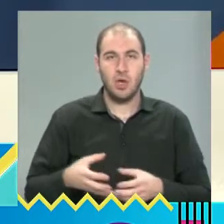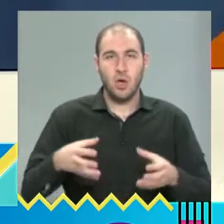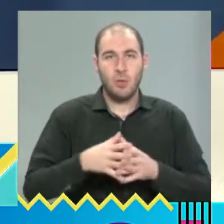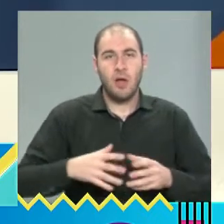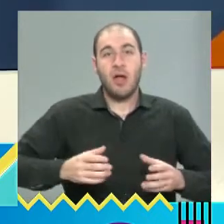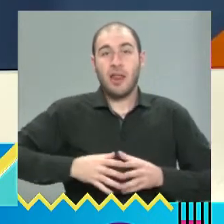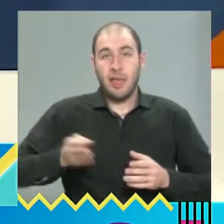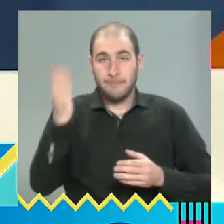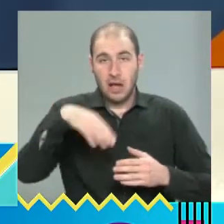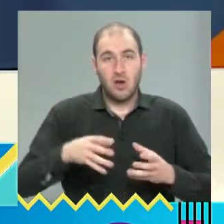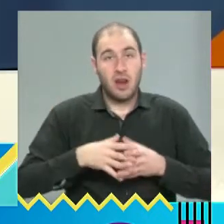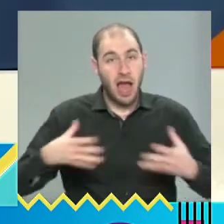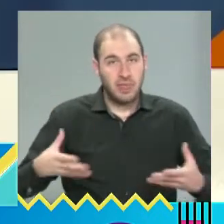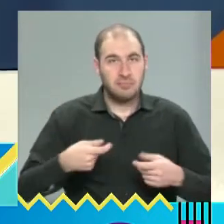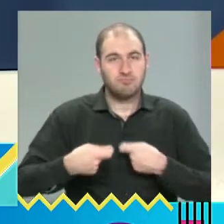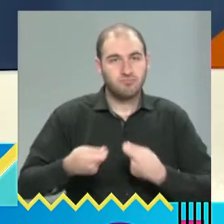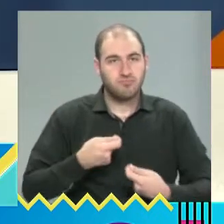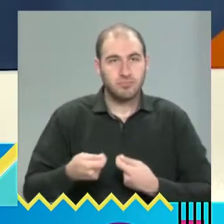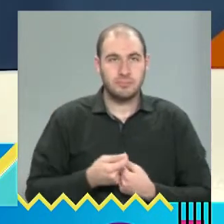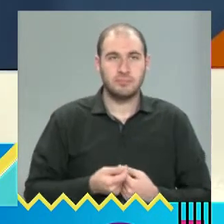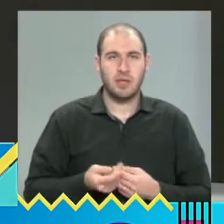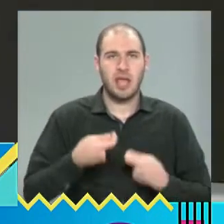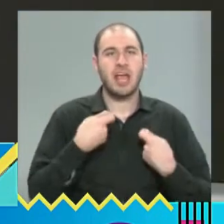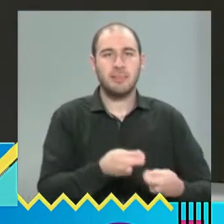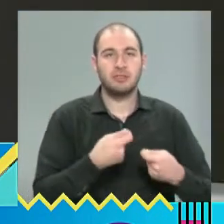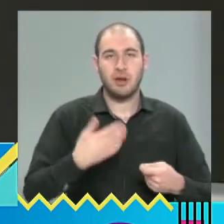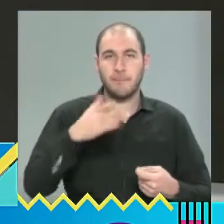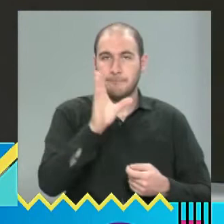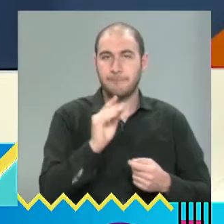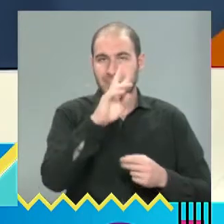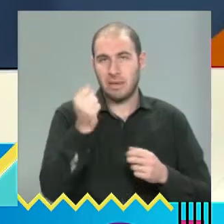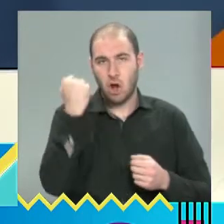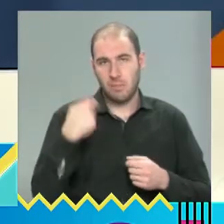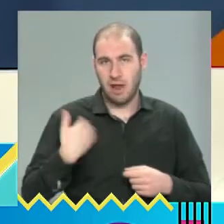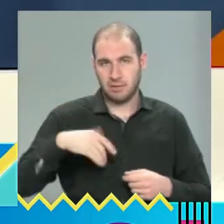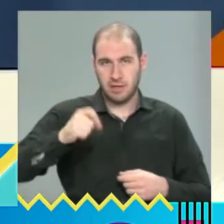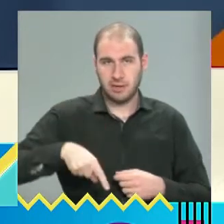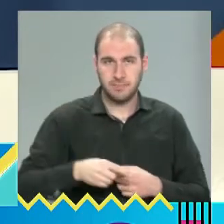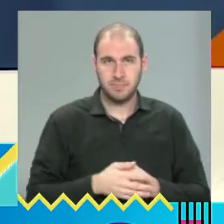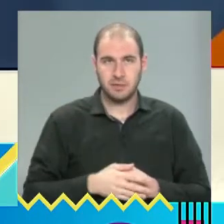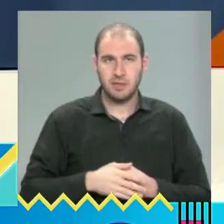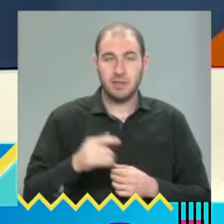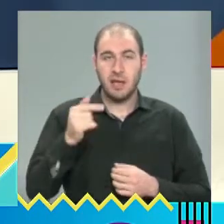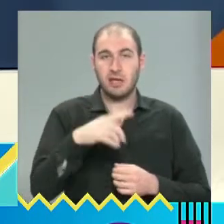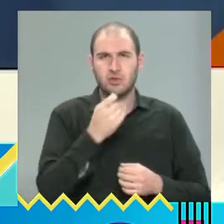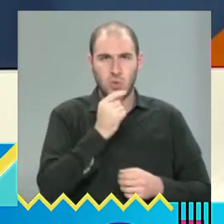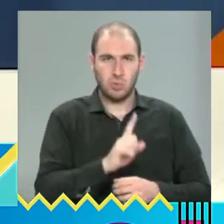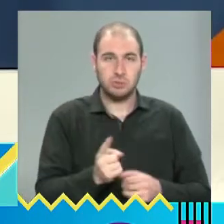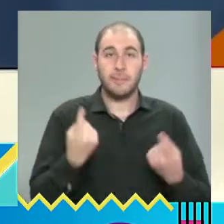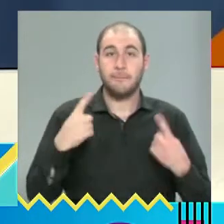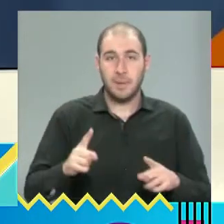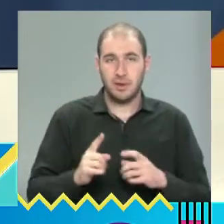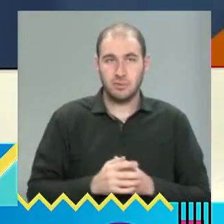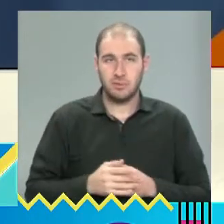de grandes bancos que manejan básicamente las grandes inversiones del país financieras. No le gustó para nada, pero